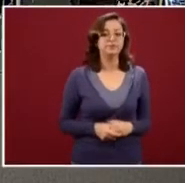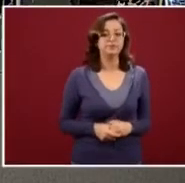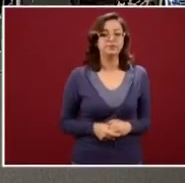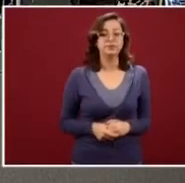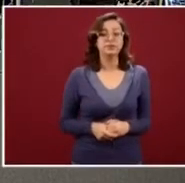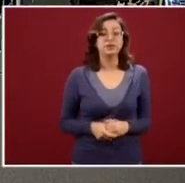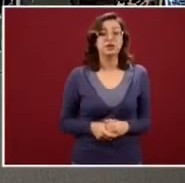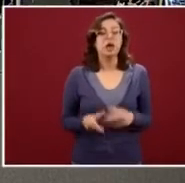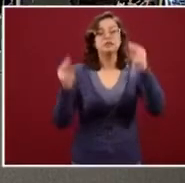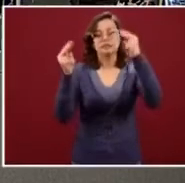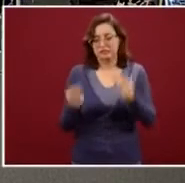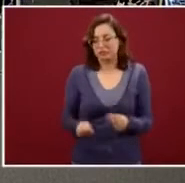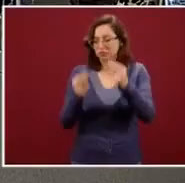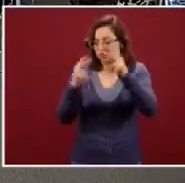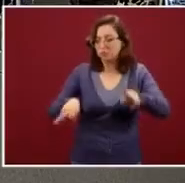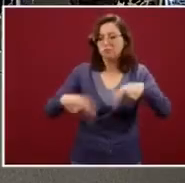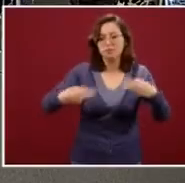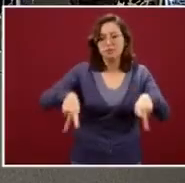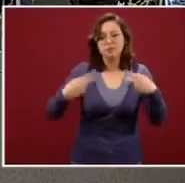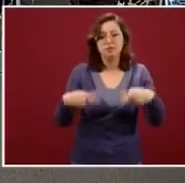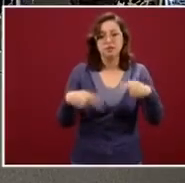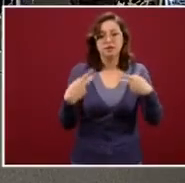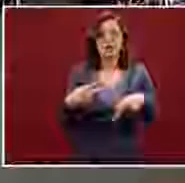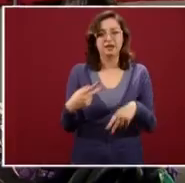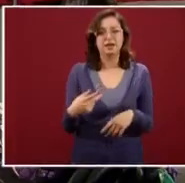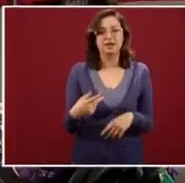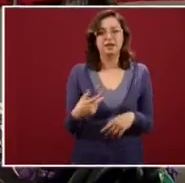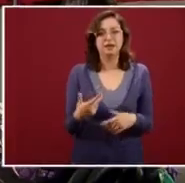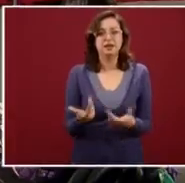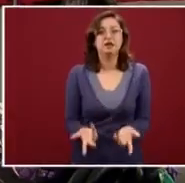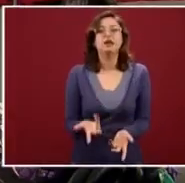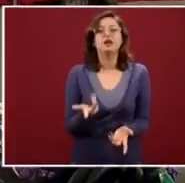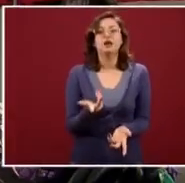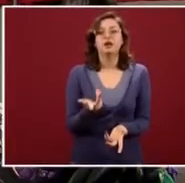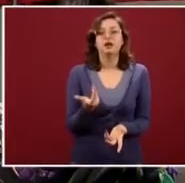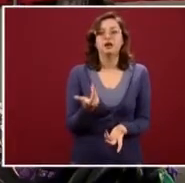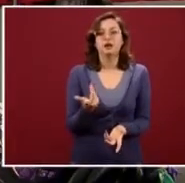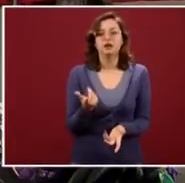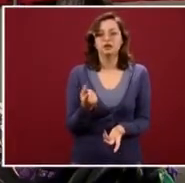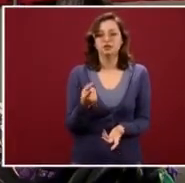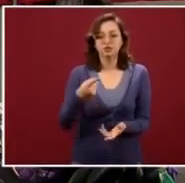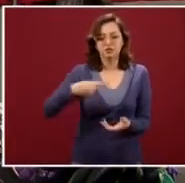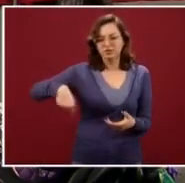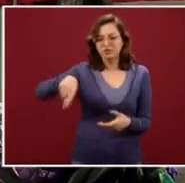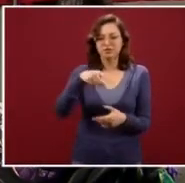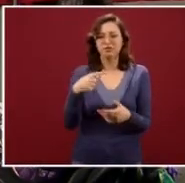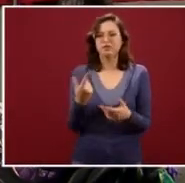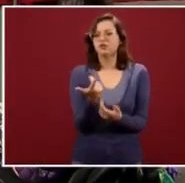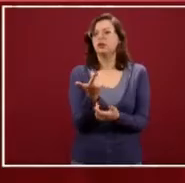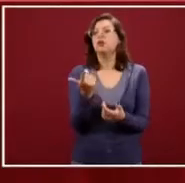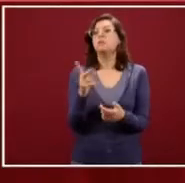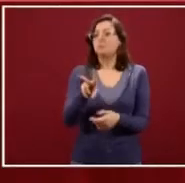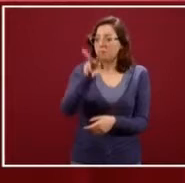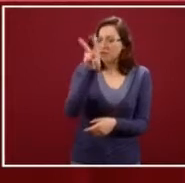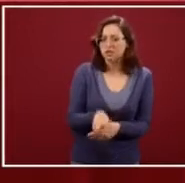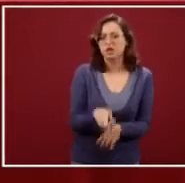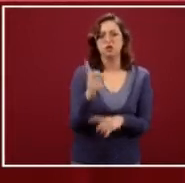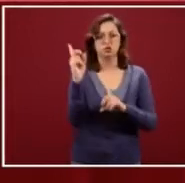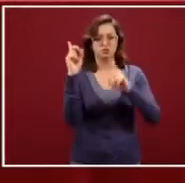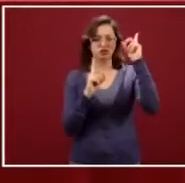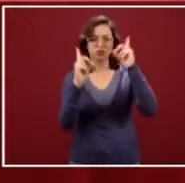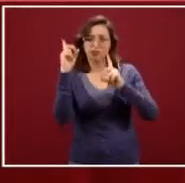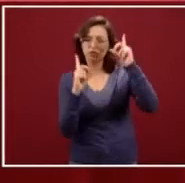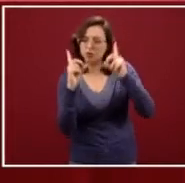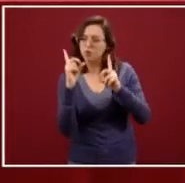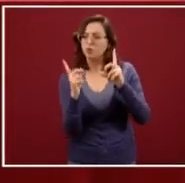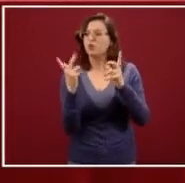Comercio. Precisamente, y lo seguiremos diciendo, entendemos la legítima inquietud de un segmento